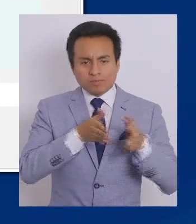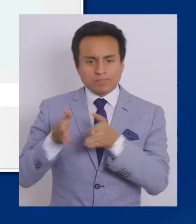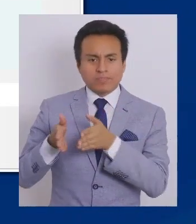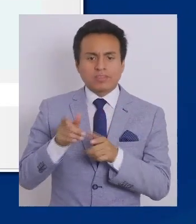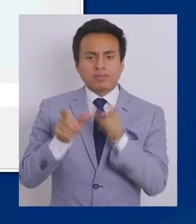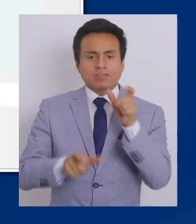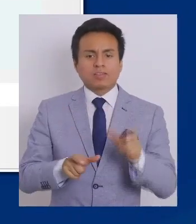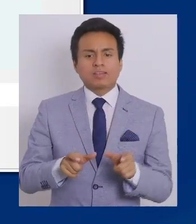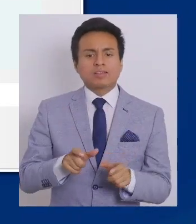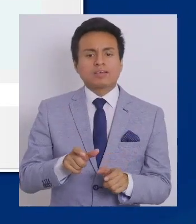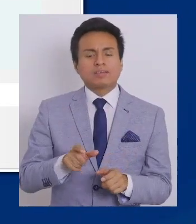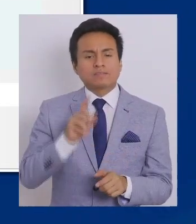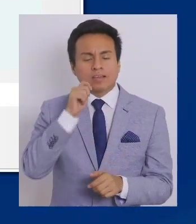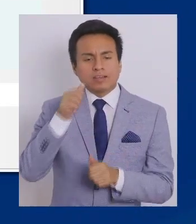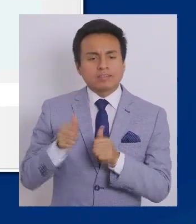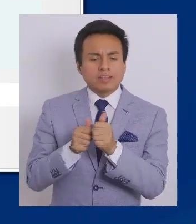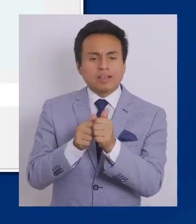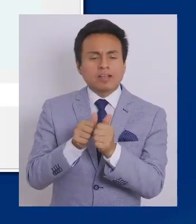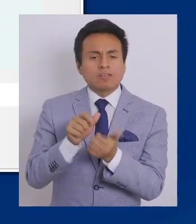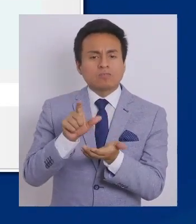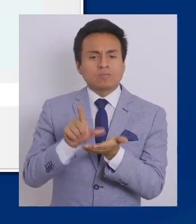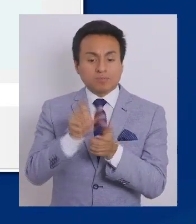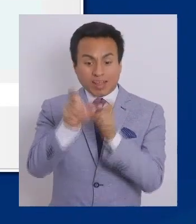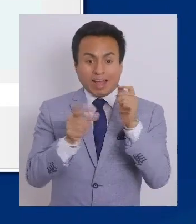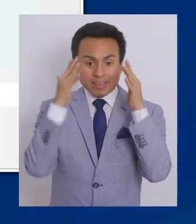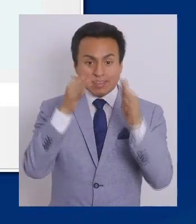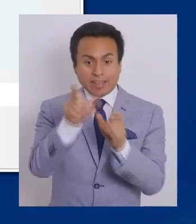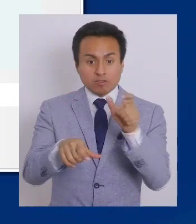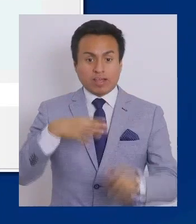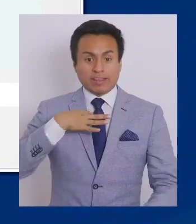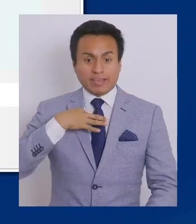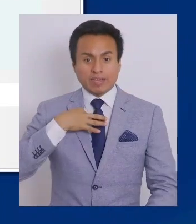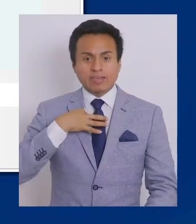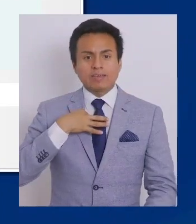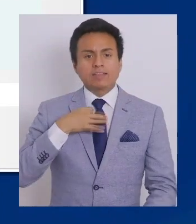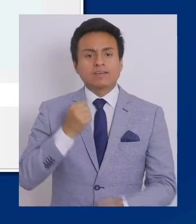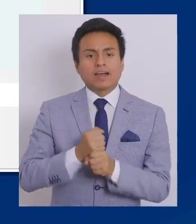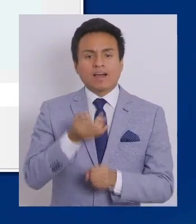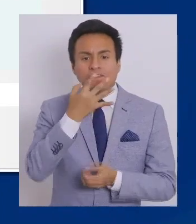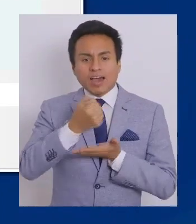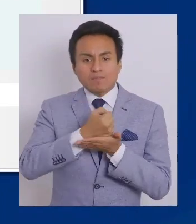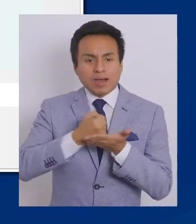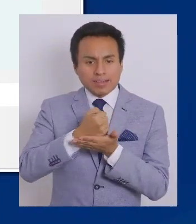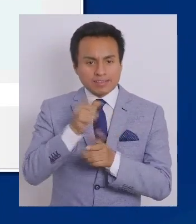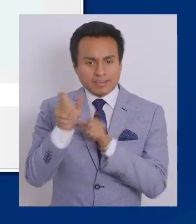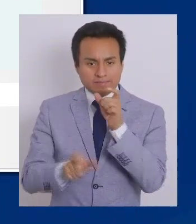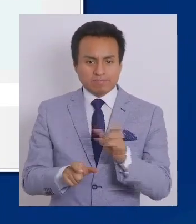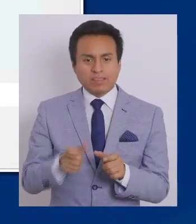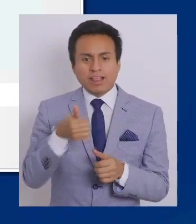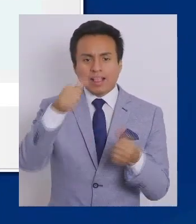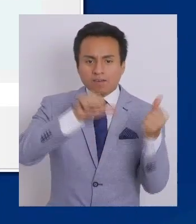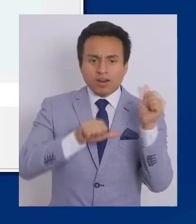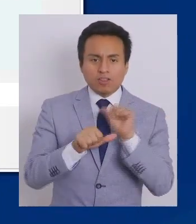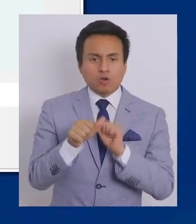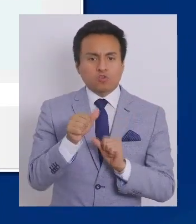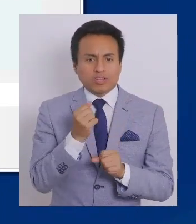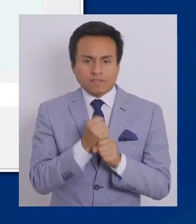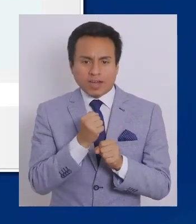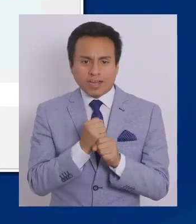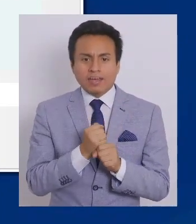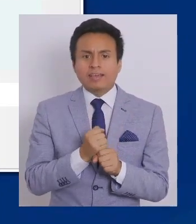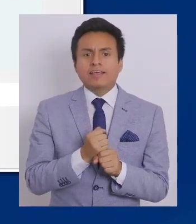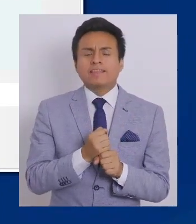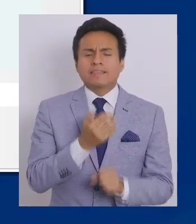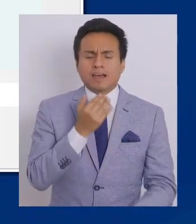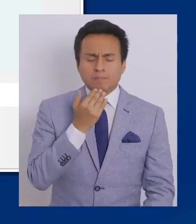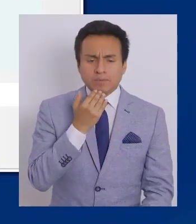con funciones esenciales en atención directa a la ciudadanía personal de farmacias personal de laboratorios y personal